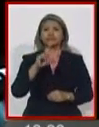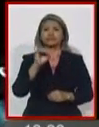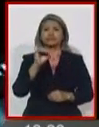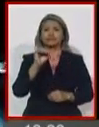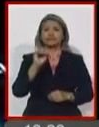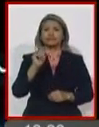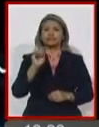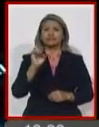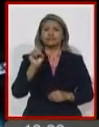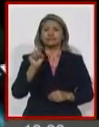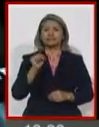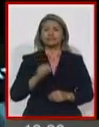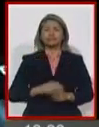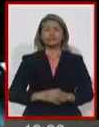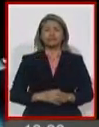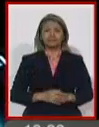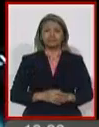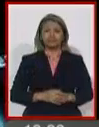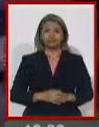Lotes.